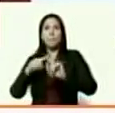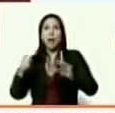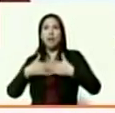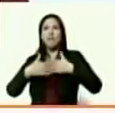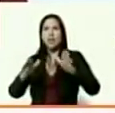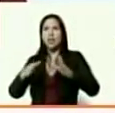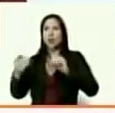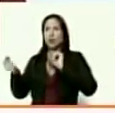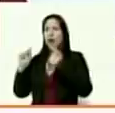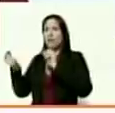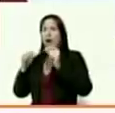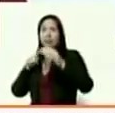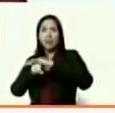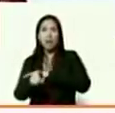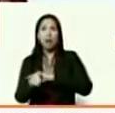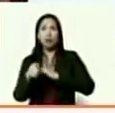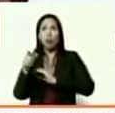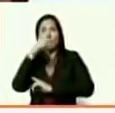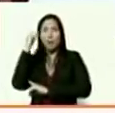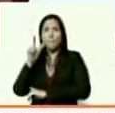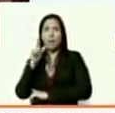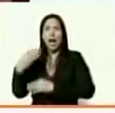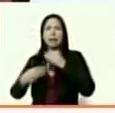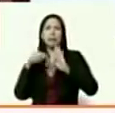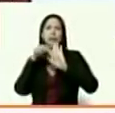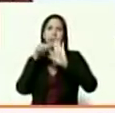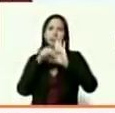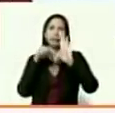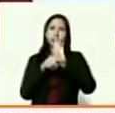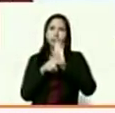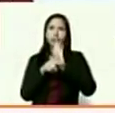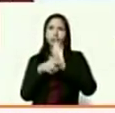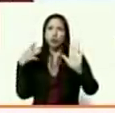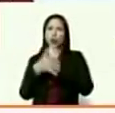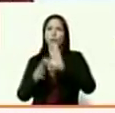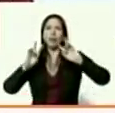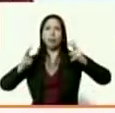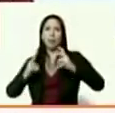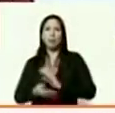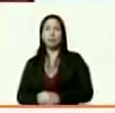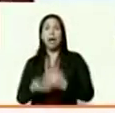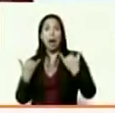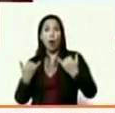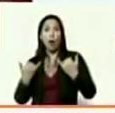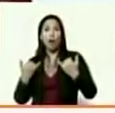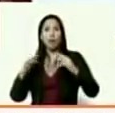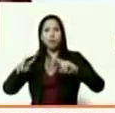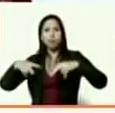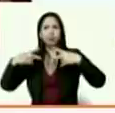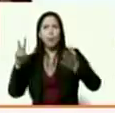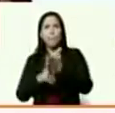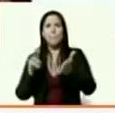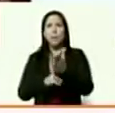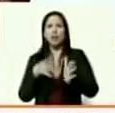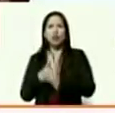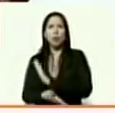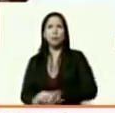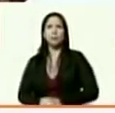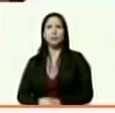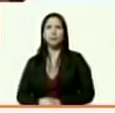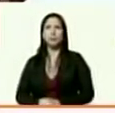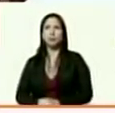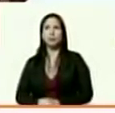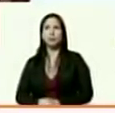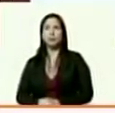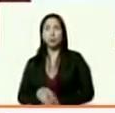debate puertas adentro, para hacerle las recomendaciones en ese sentido. Ahora, hay una realidad de, tú misma